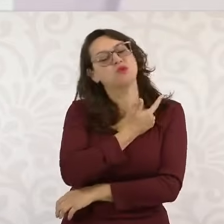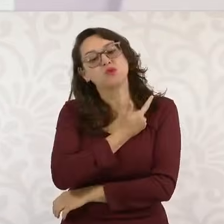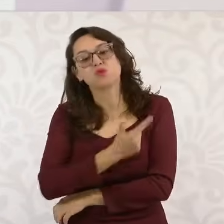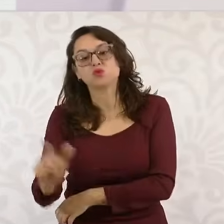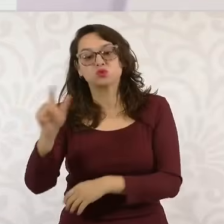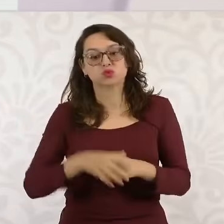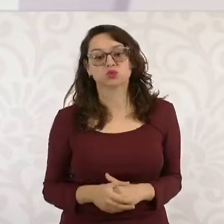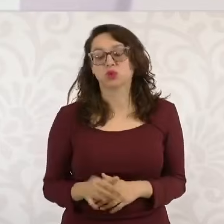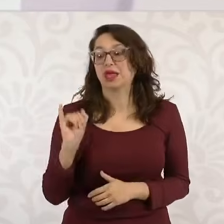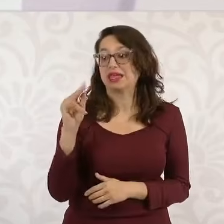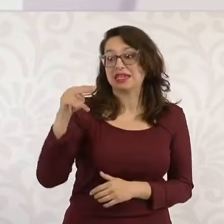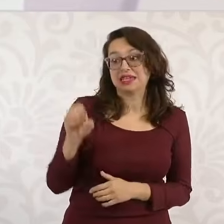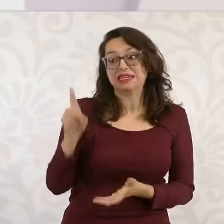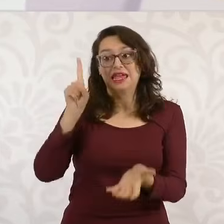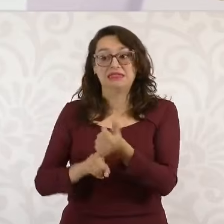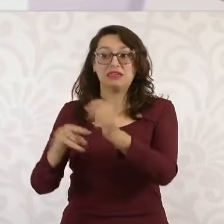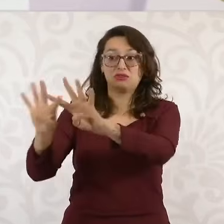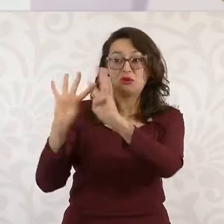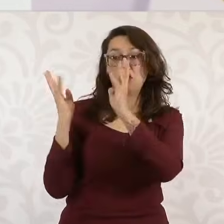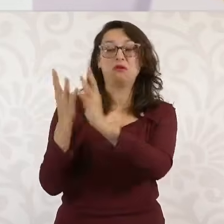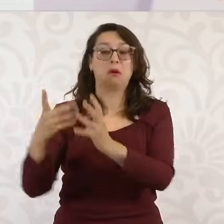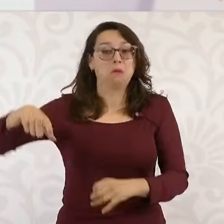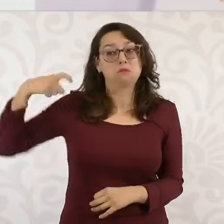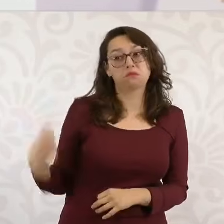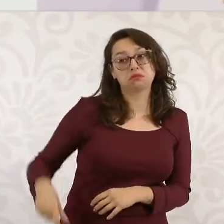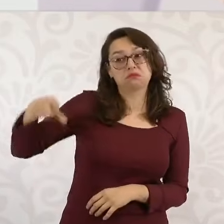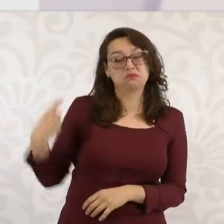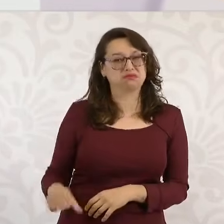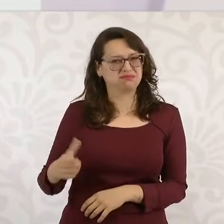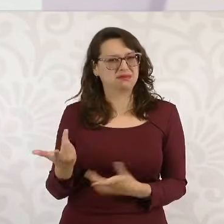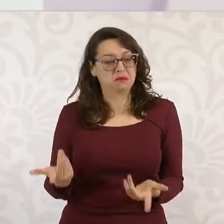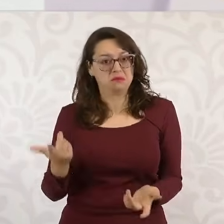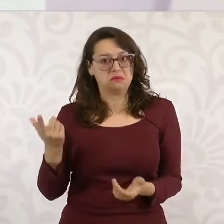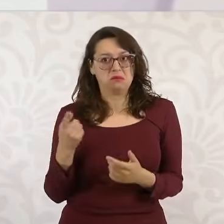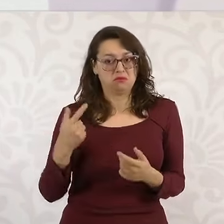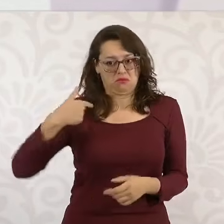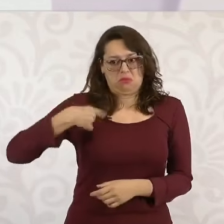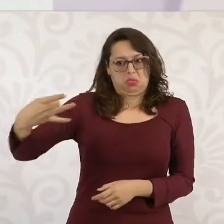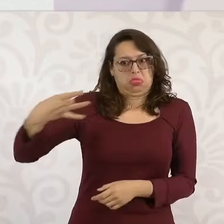siguen ganando más que la presidenta, siguen teniendo bonos.